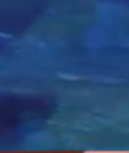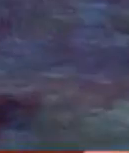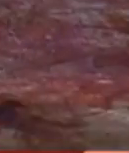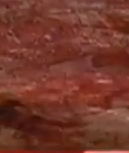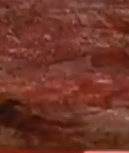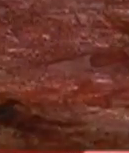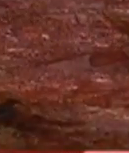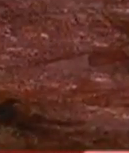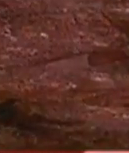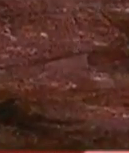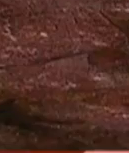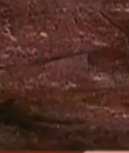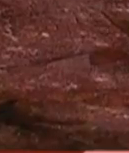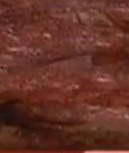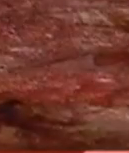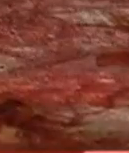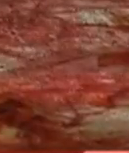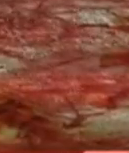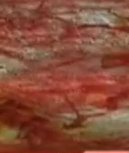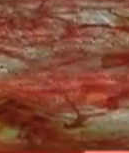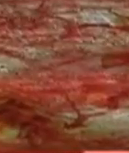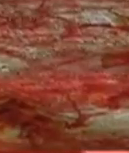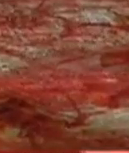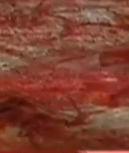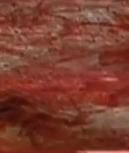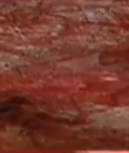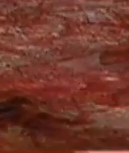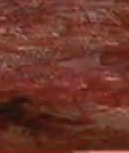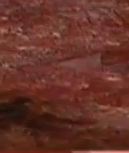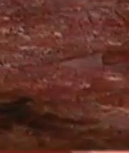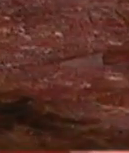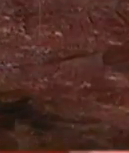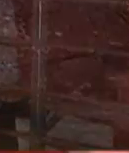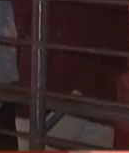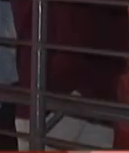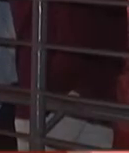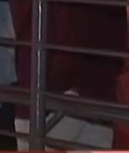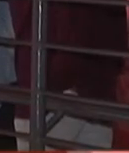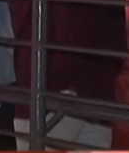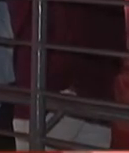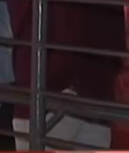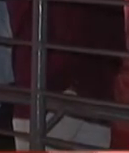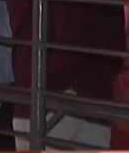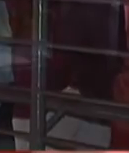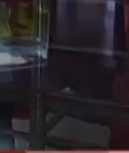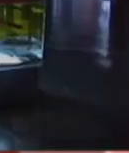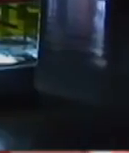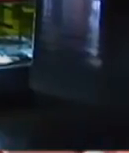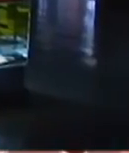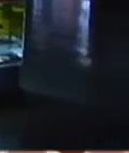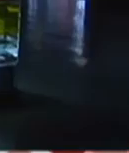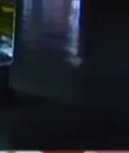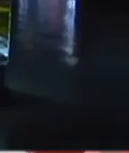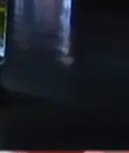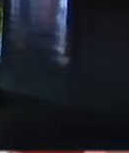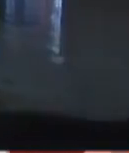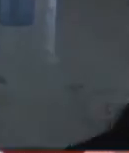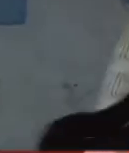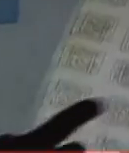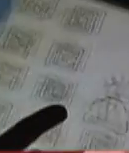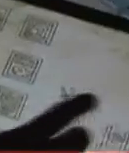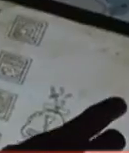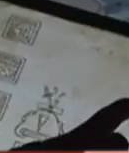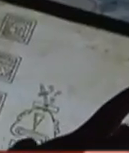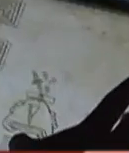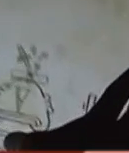proyecta un videomapping que ilustra los orígenes y evolución urbanística de la ciudad. El recorrido se complementa con una sala de consultas,